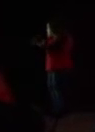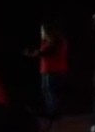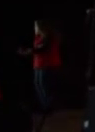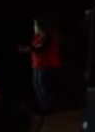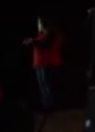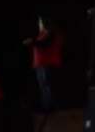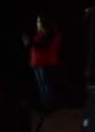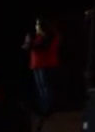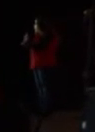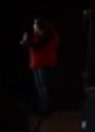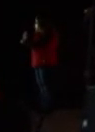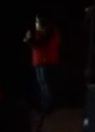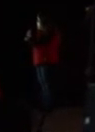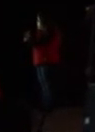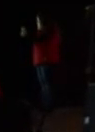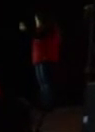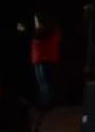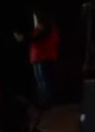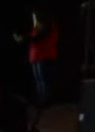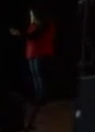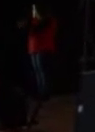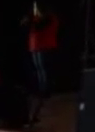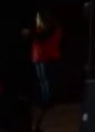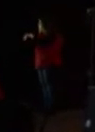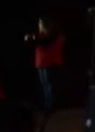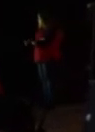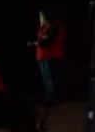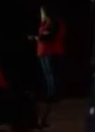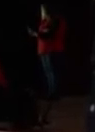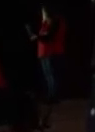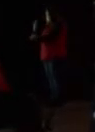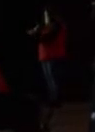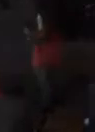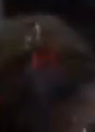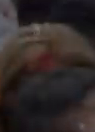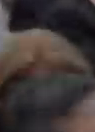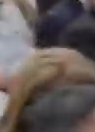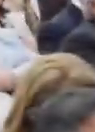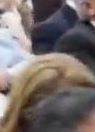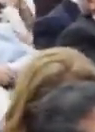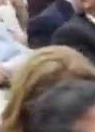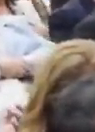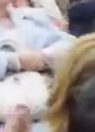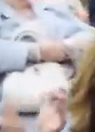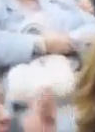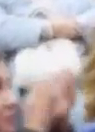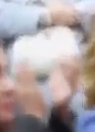proteger y garantizar los derechos de todas las personas.